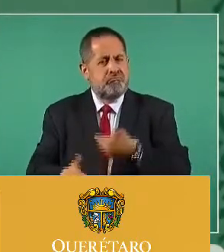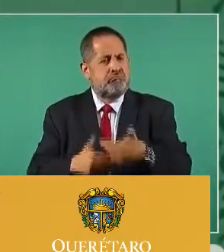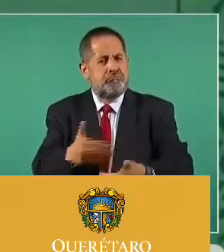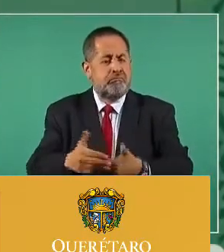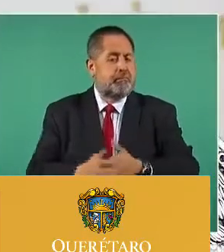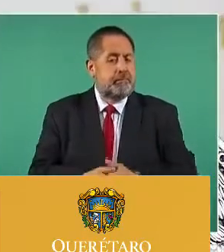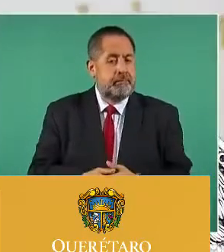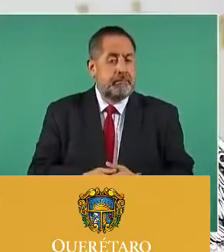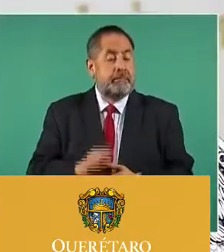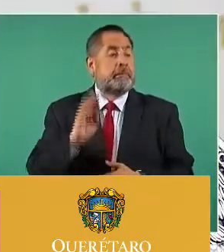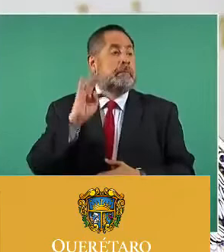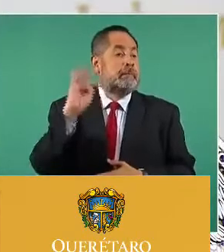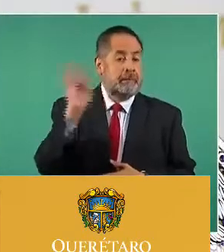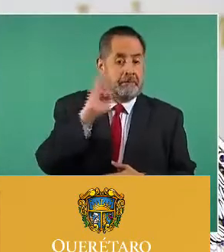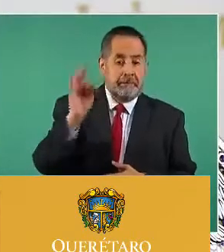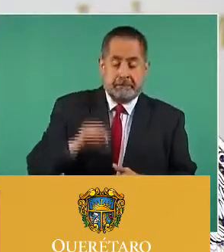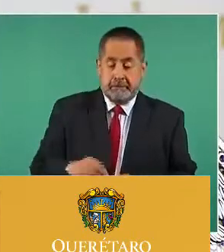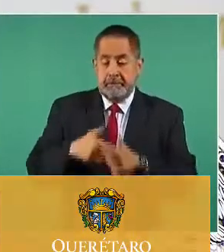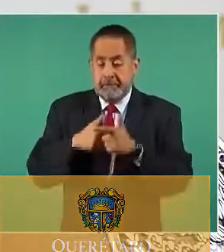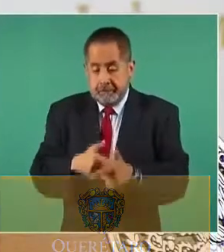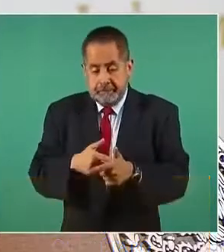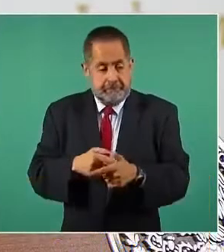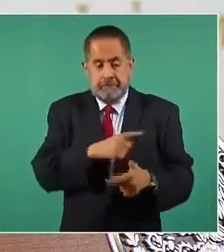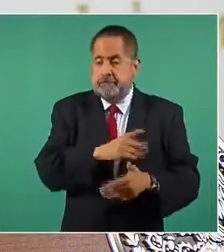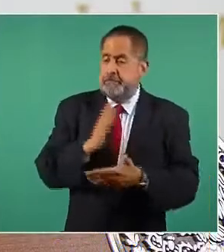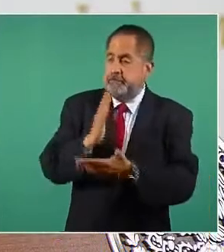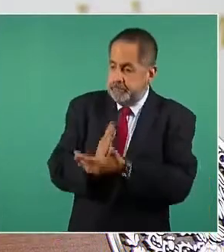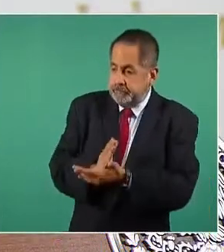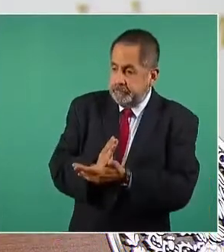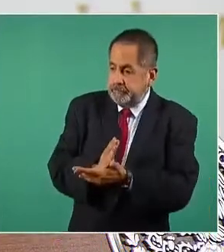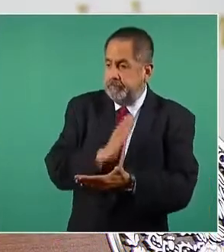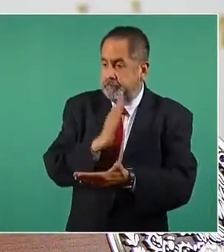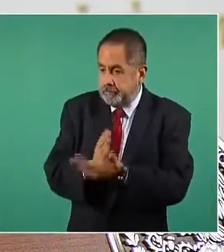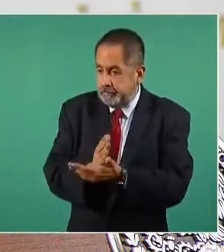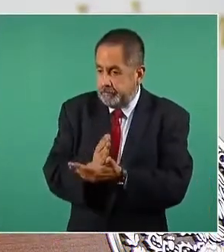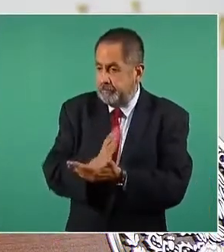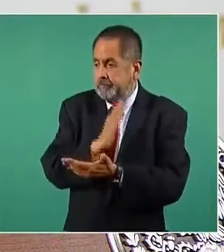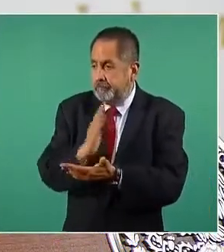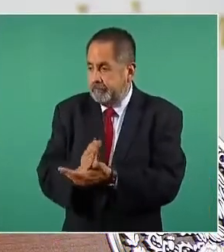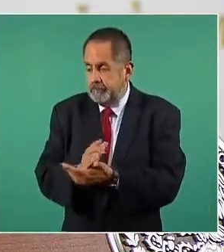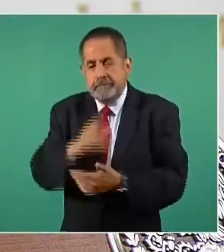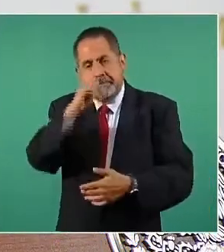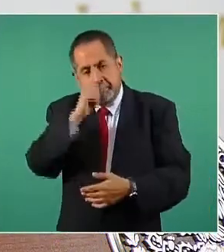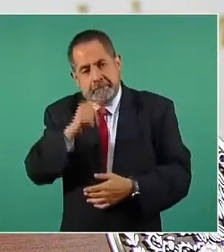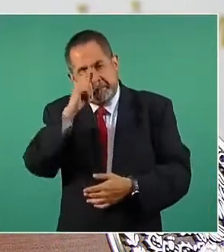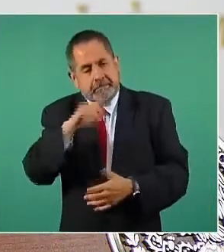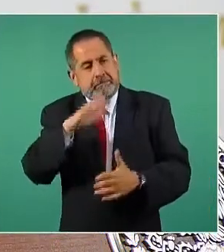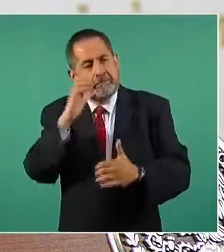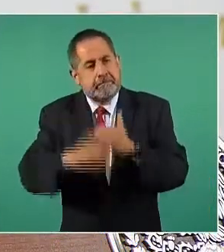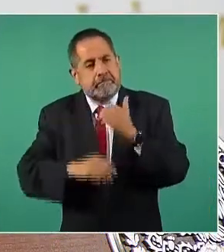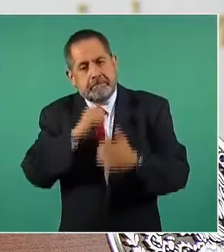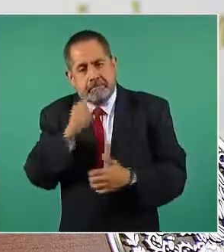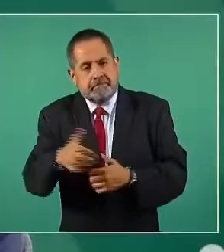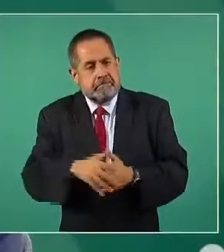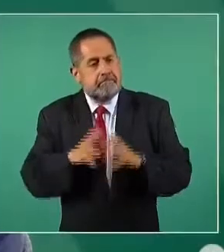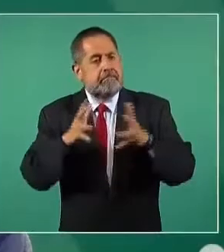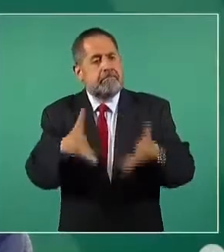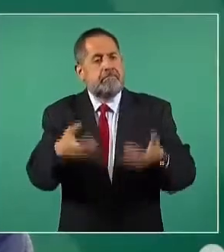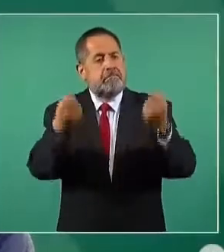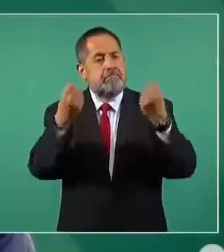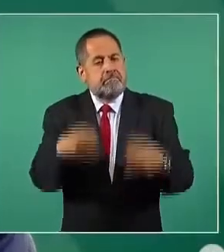Porque si iniciamos la obra y la detienen y la detienen, pues no la vamos a terminar y se va